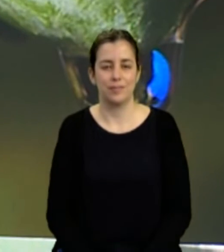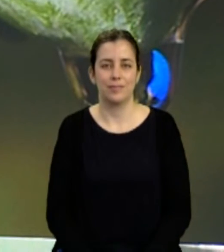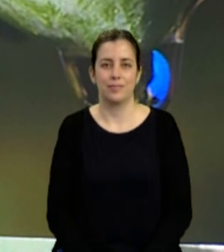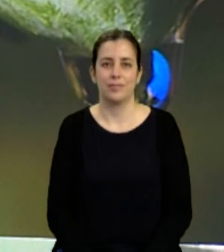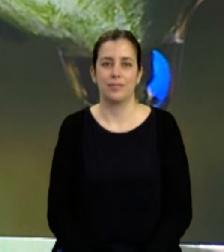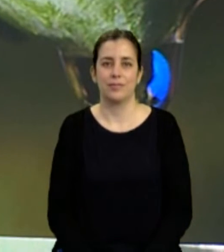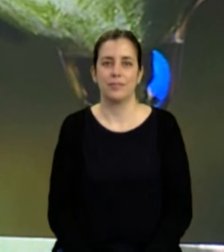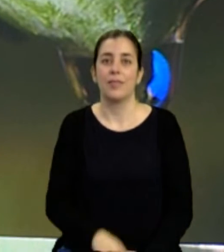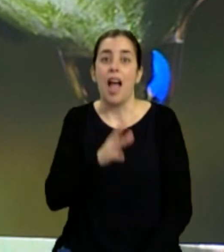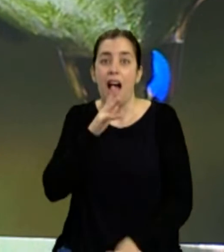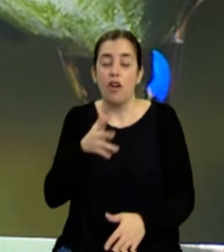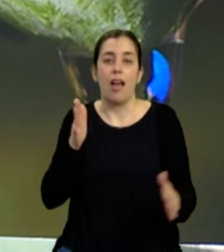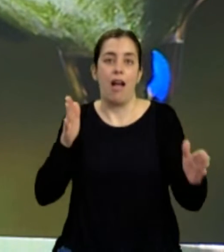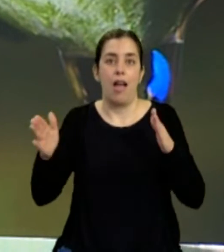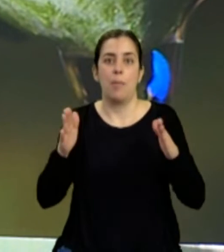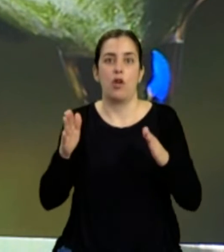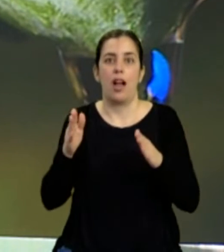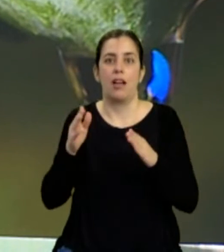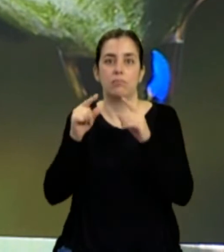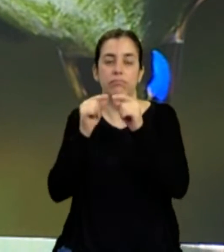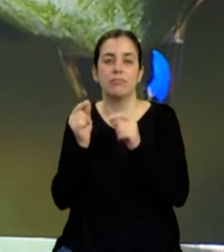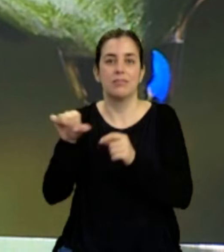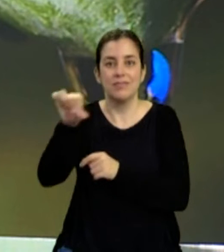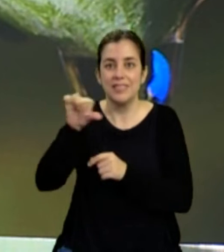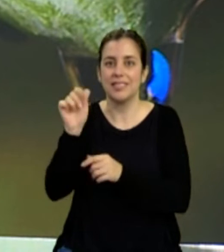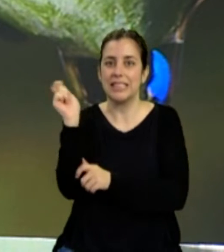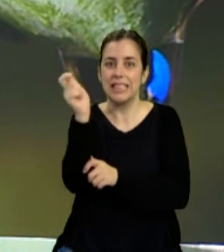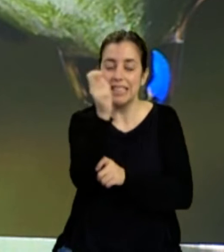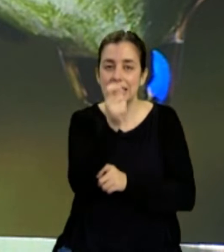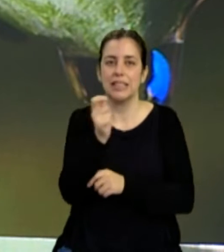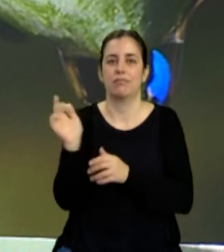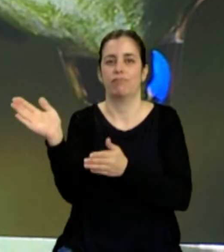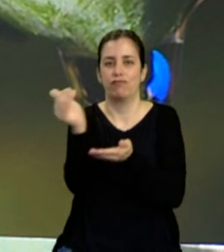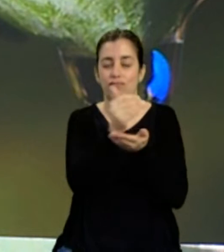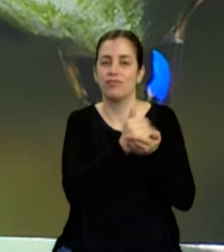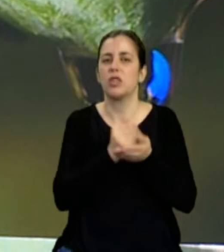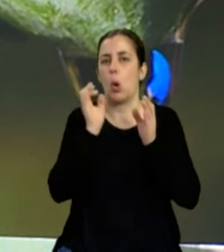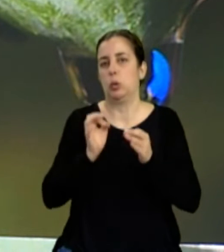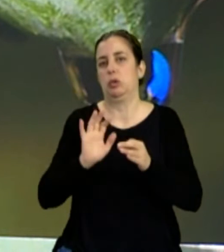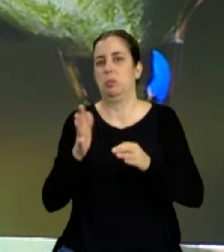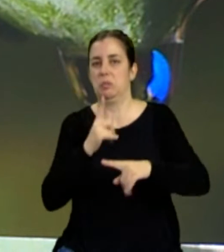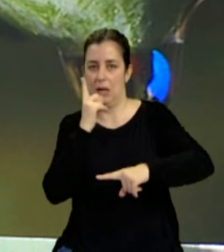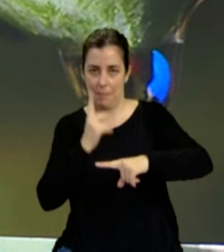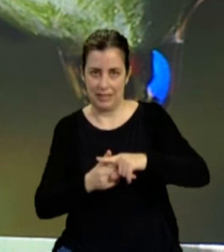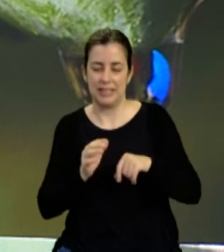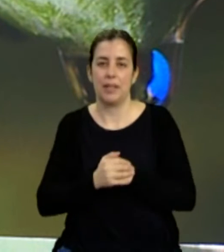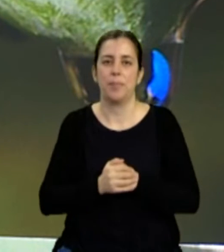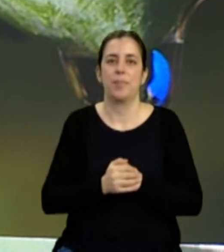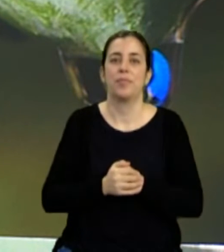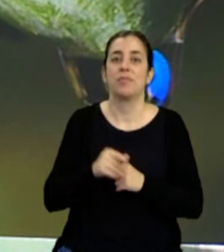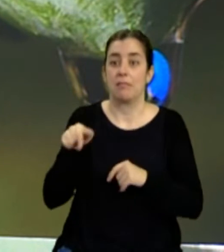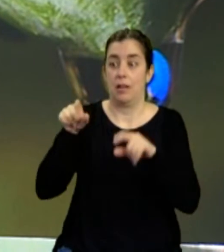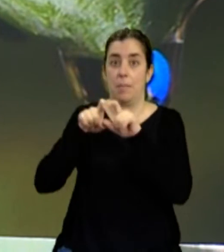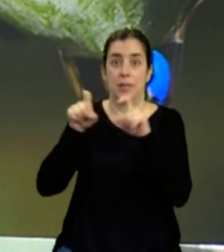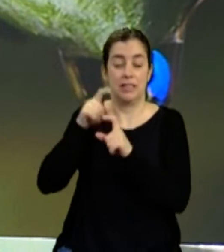Estamos en el Ecuador de la recogida de la oliva y este año se prevé una buena cosecha. La empresa Aceite Urzante espera un 20% más de producción respecto al